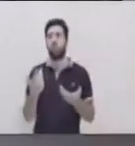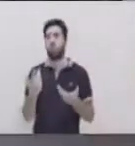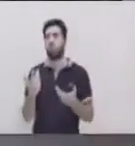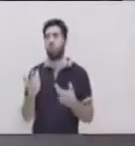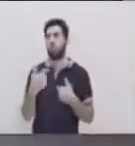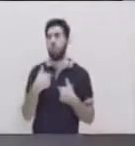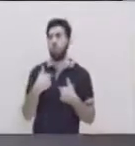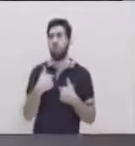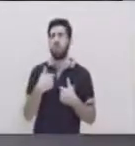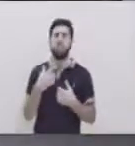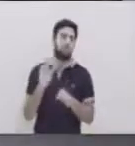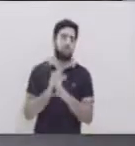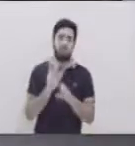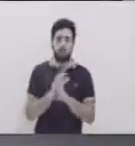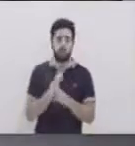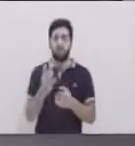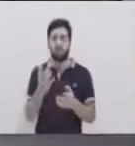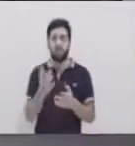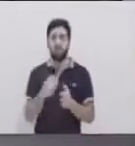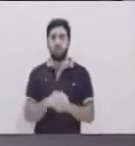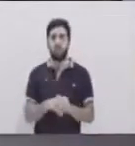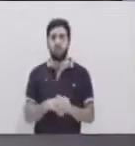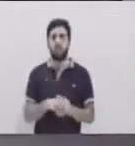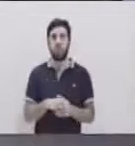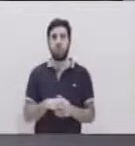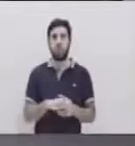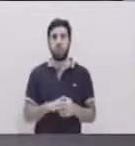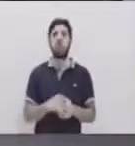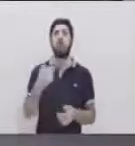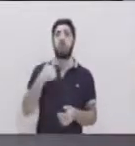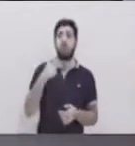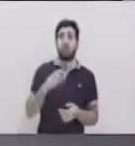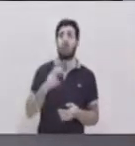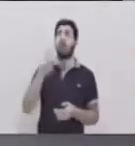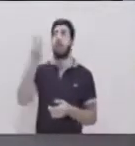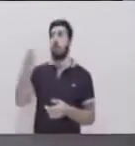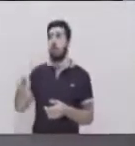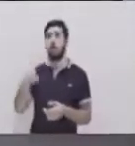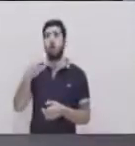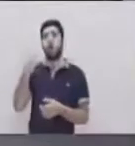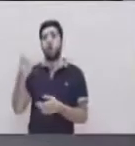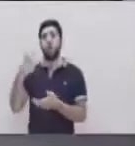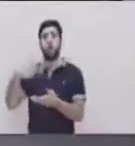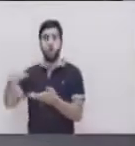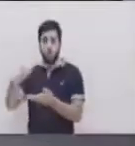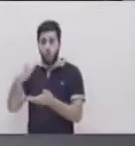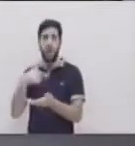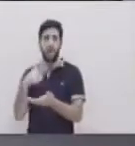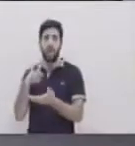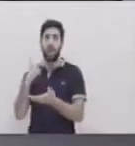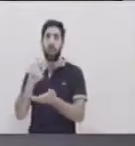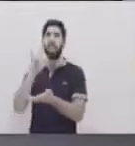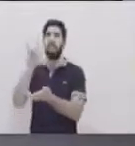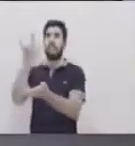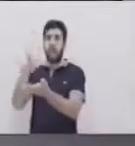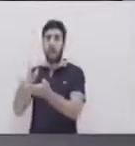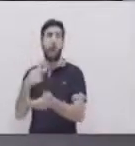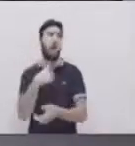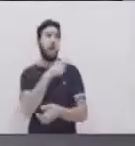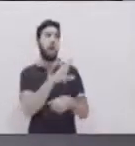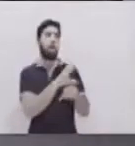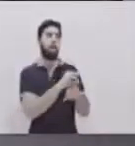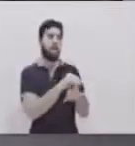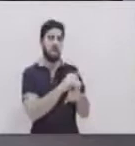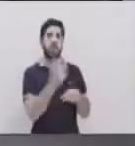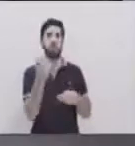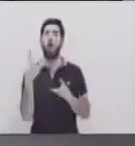trabajos por ejemplo, si yo tenía que ir a viajar a otros lados y no iba a recibir unas clases como para tener mis puntos